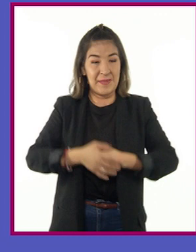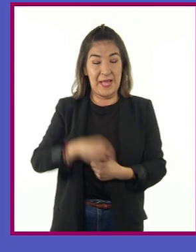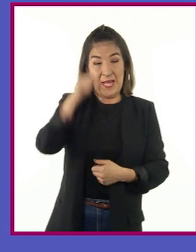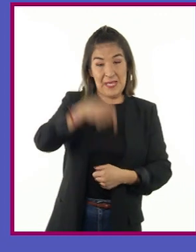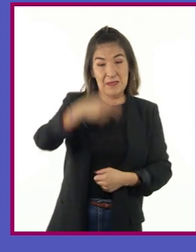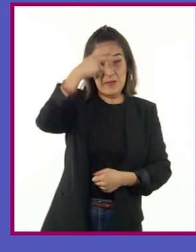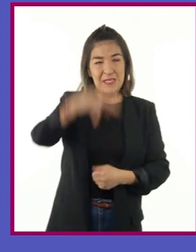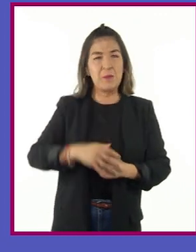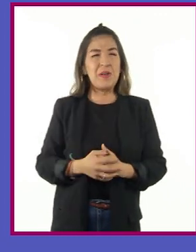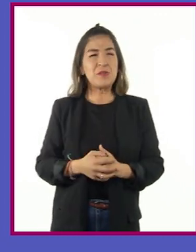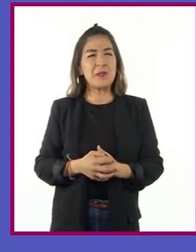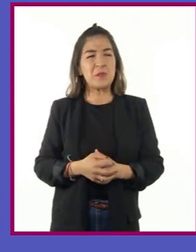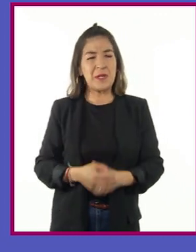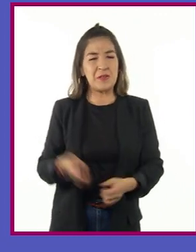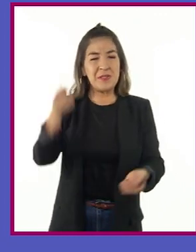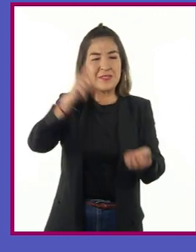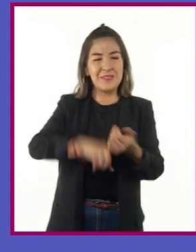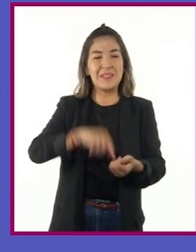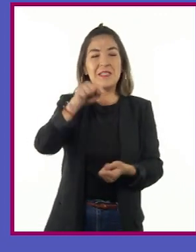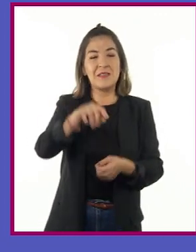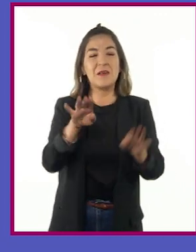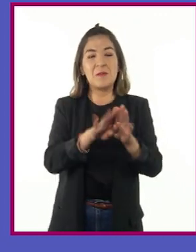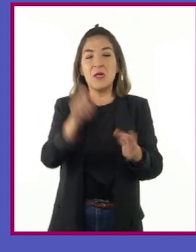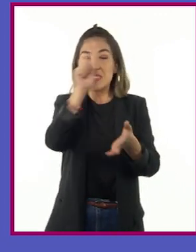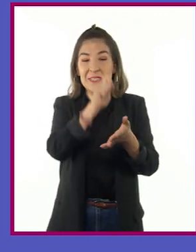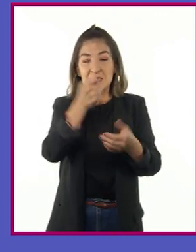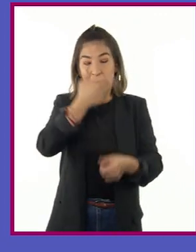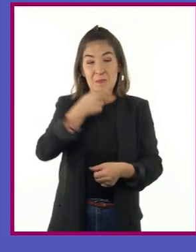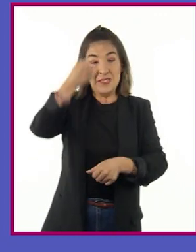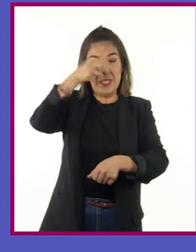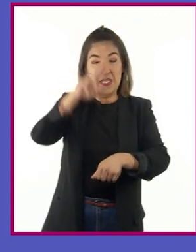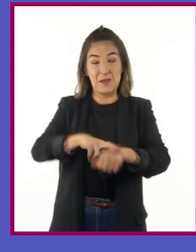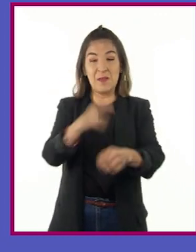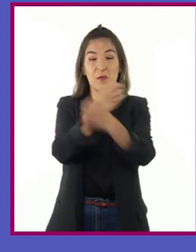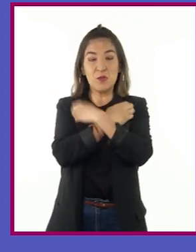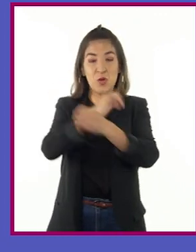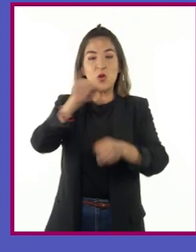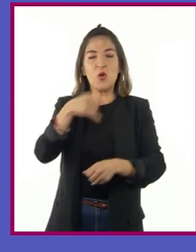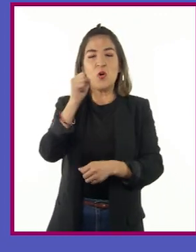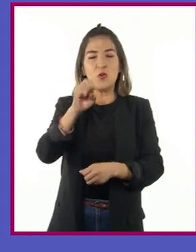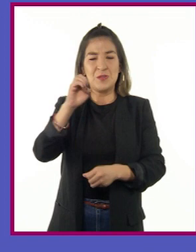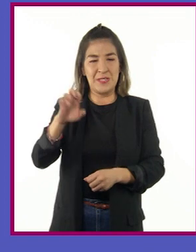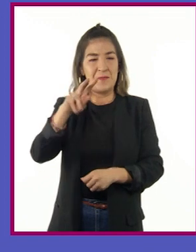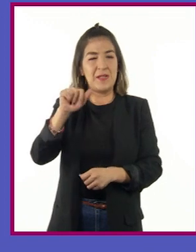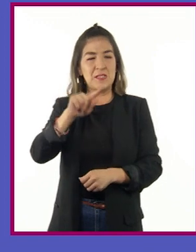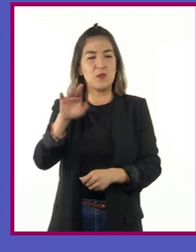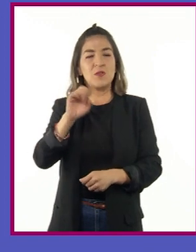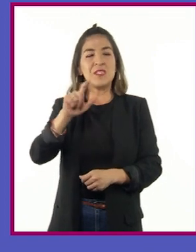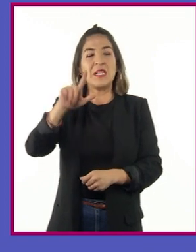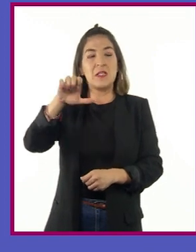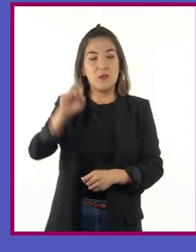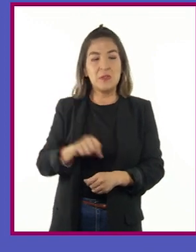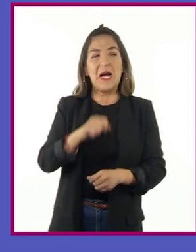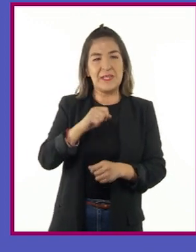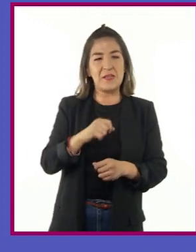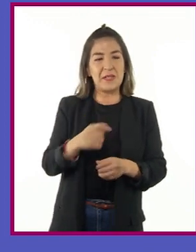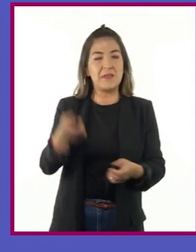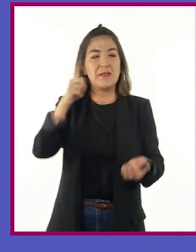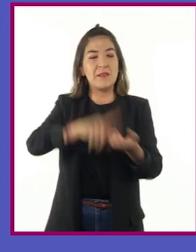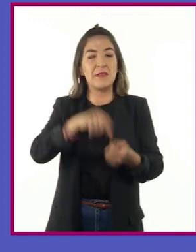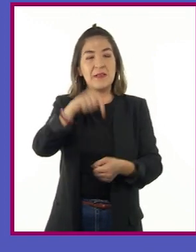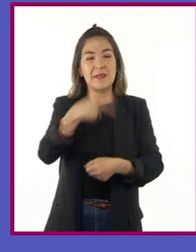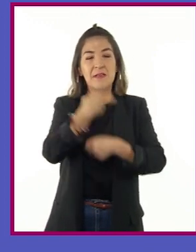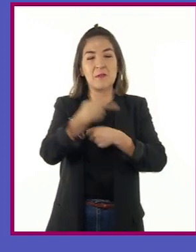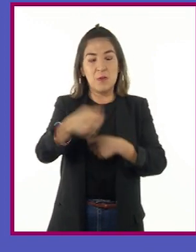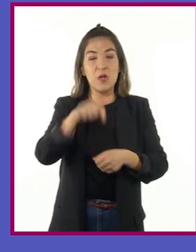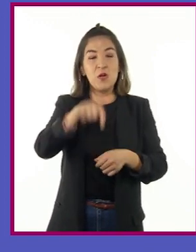el secretario de Educación, don José Vasconcelos, me invitó a venir a inaugurar la escuela que en este país lleva mi